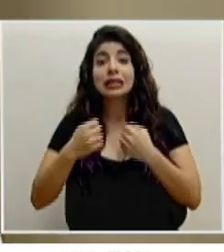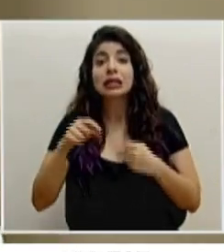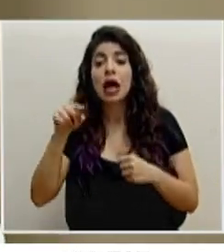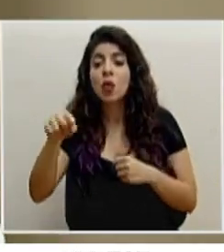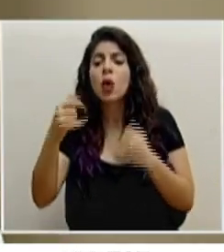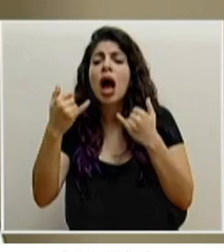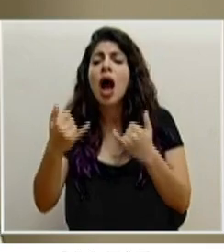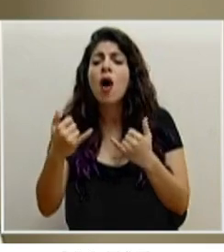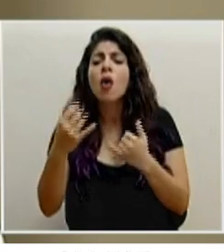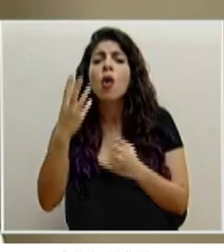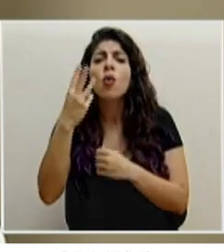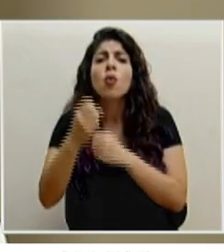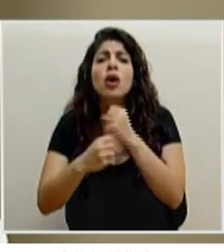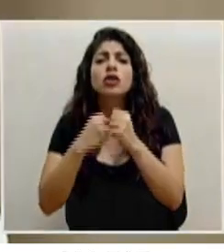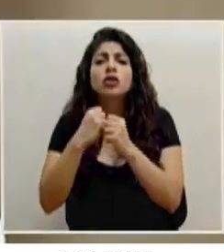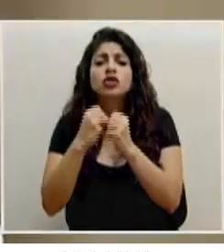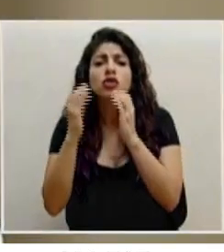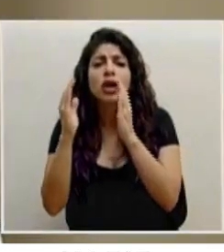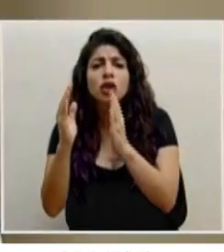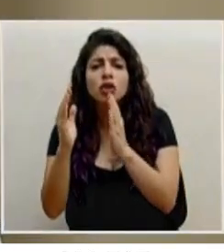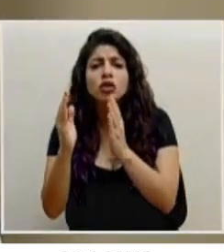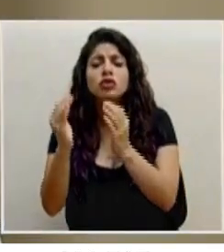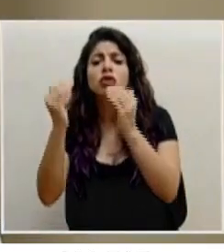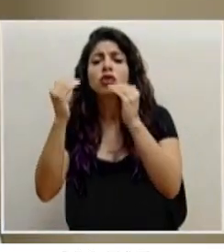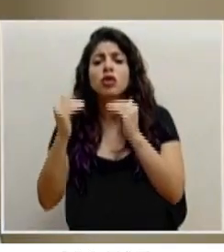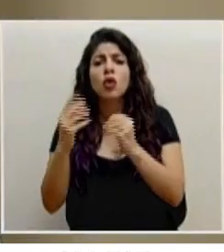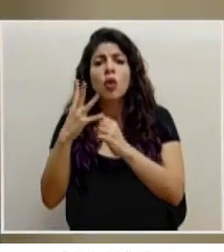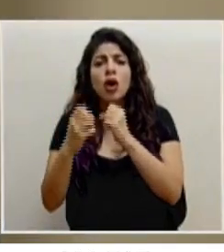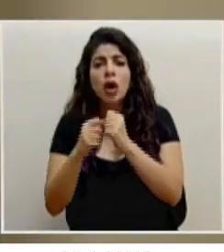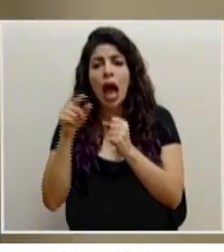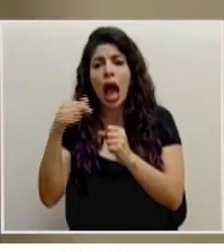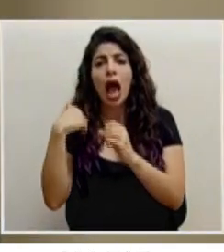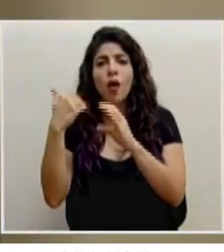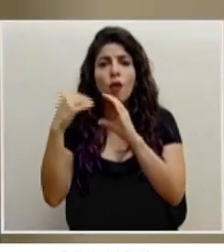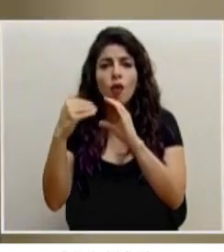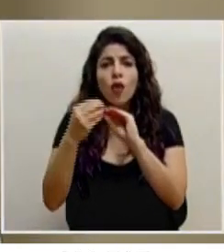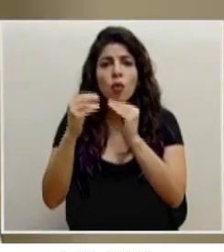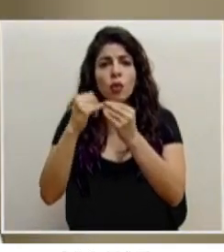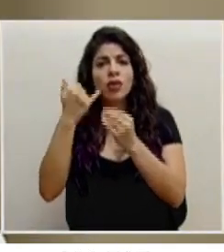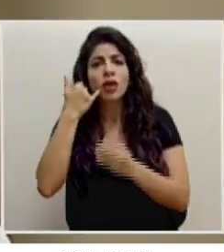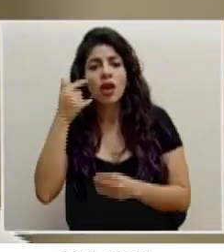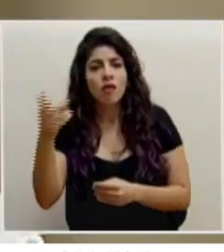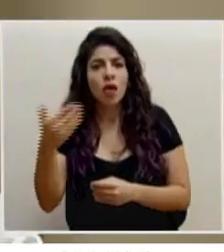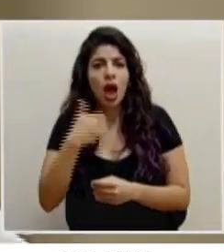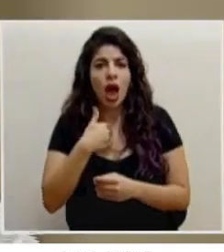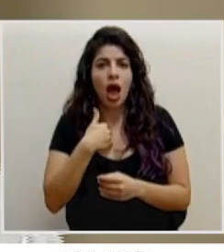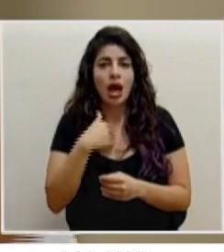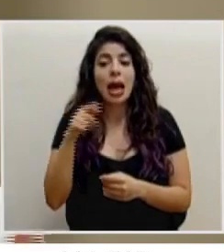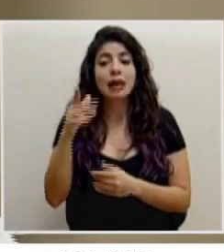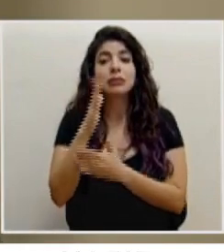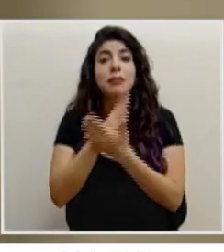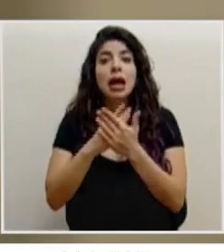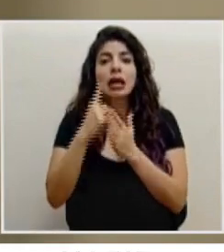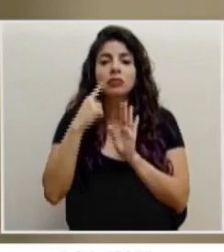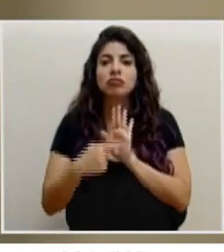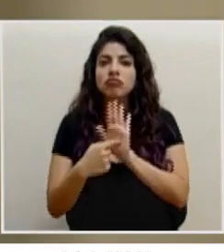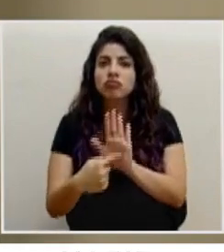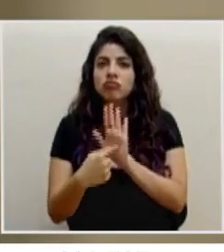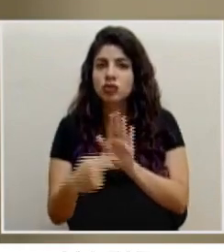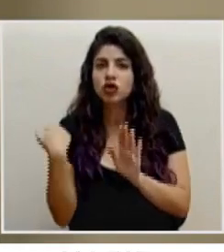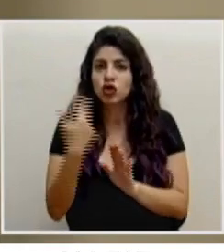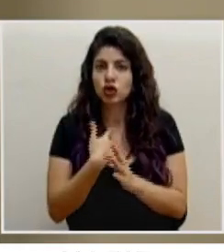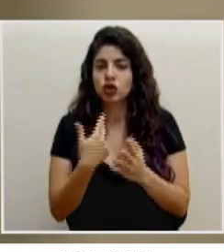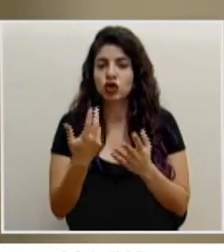de edades se está vacunando y hay un número de contacto y un correo electrónico de contacto de cada una de las áreas de salud. Esto es parte de la transparencia que